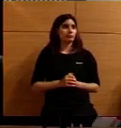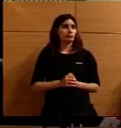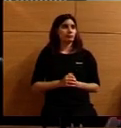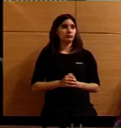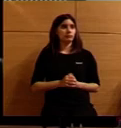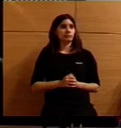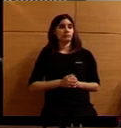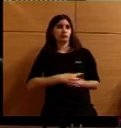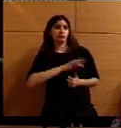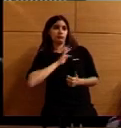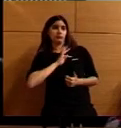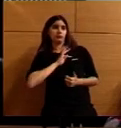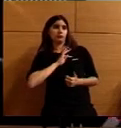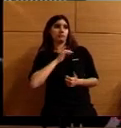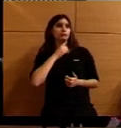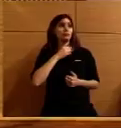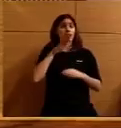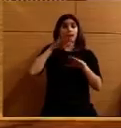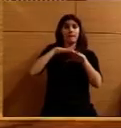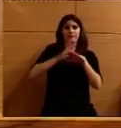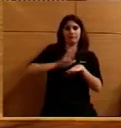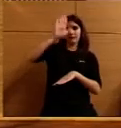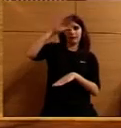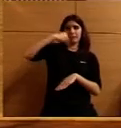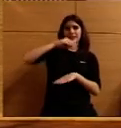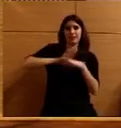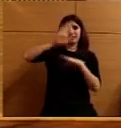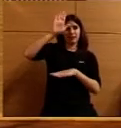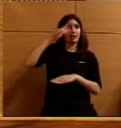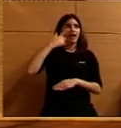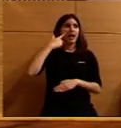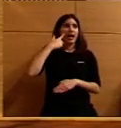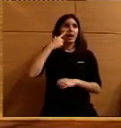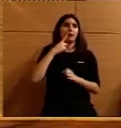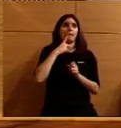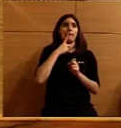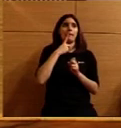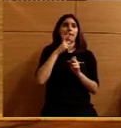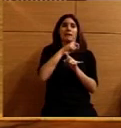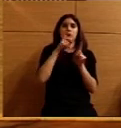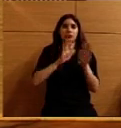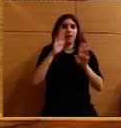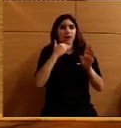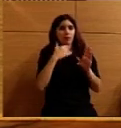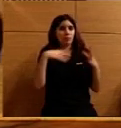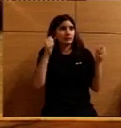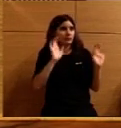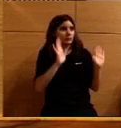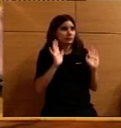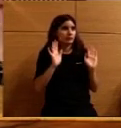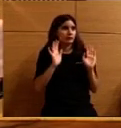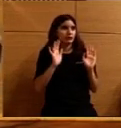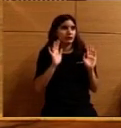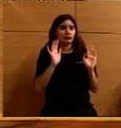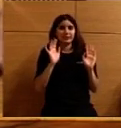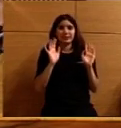Entonces, si me permite... Perdón. A veure, em vaig a preguntar si algú vol alguna cosa més, no? És que no